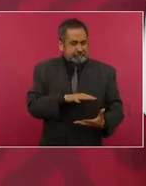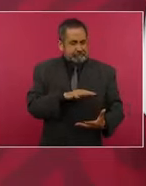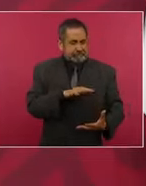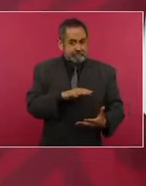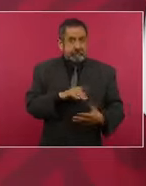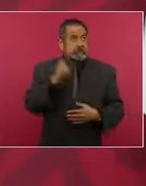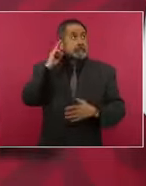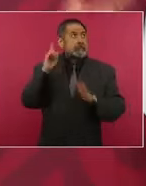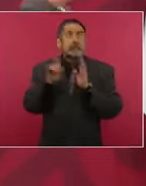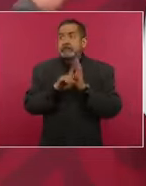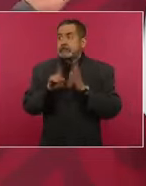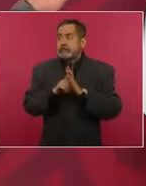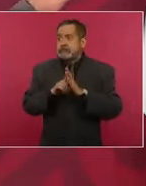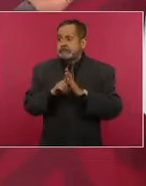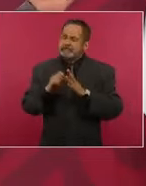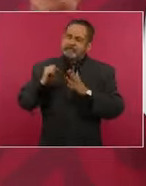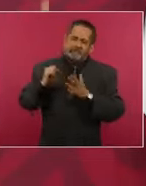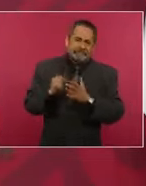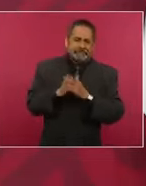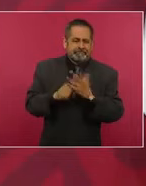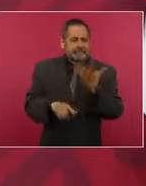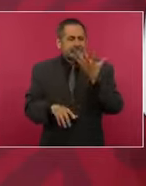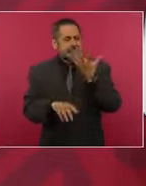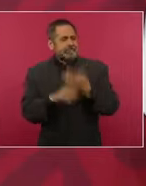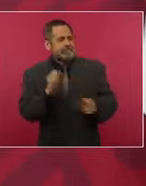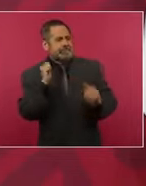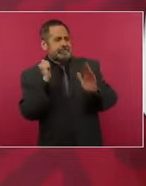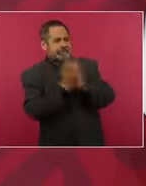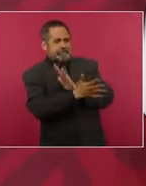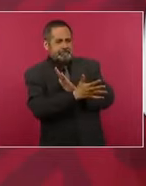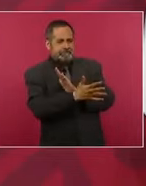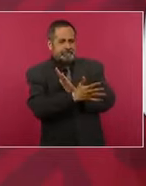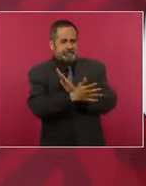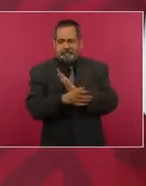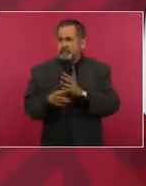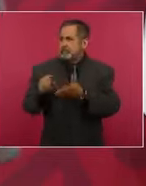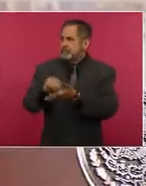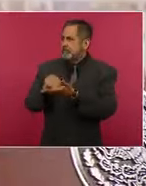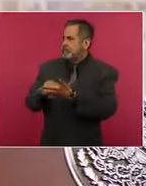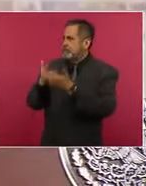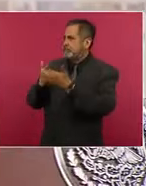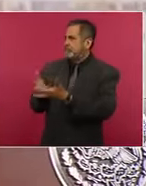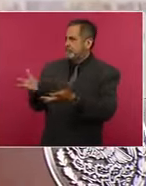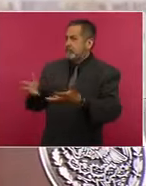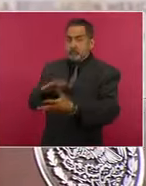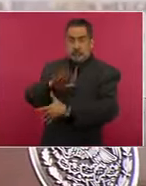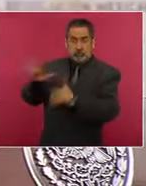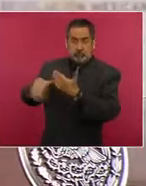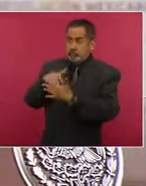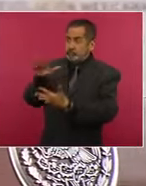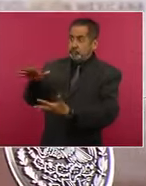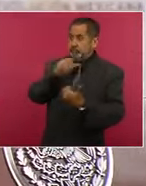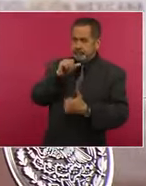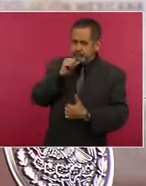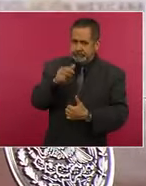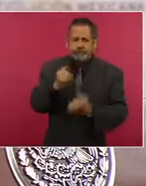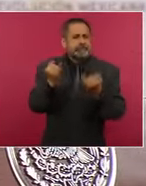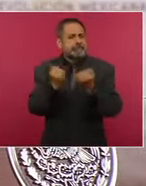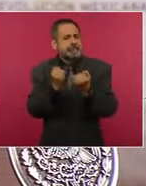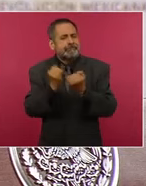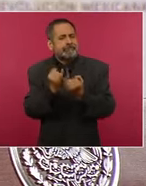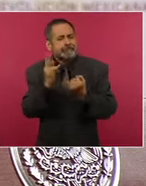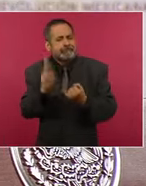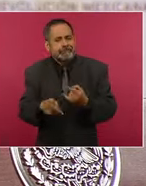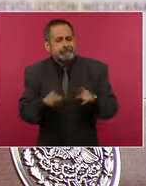suena la alarma y tiene que salir y deja tirado ahí. No se lo lleva todo. Así fue.